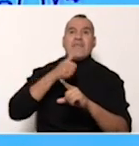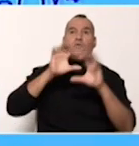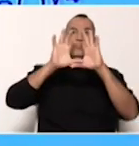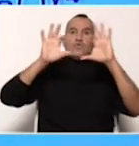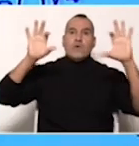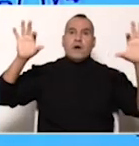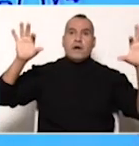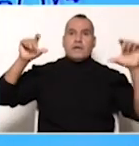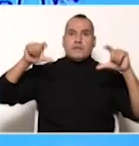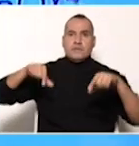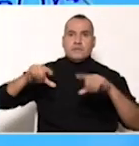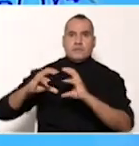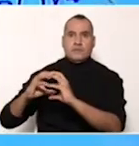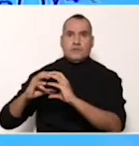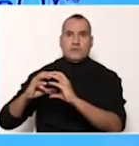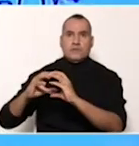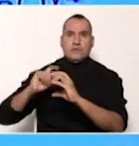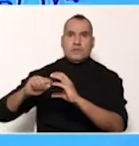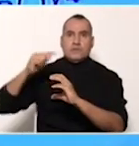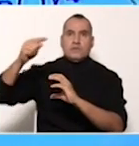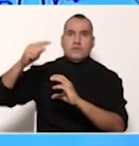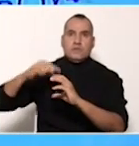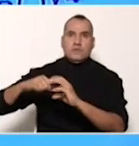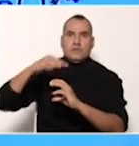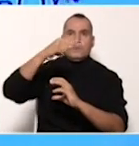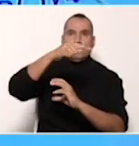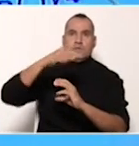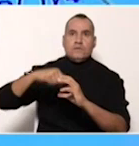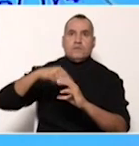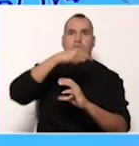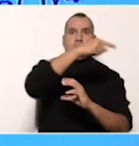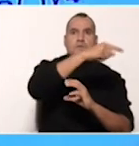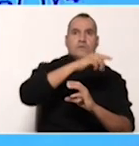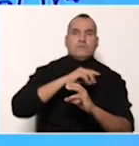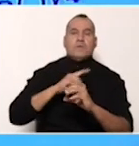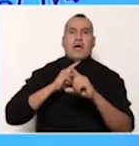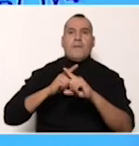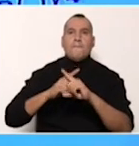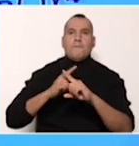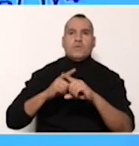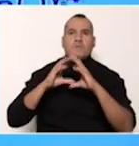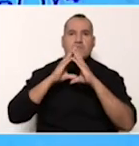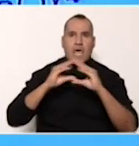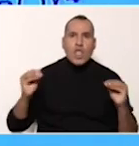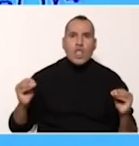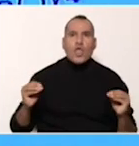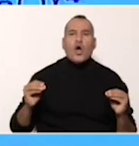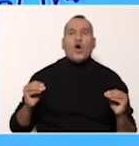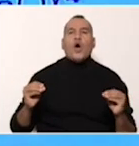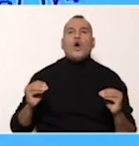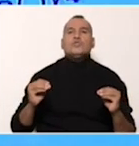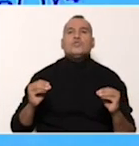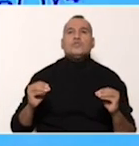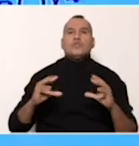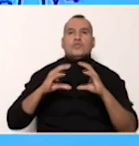que tengo por la parte de arriba, multiplicando los signos, multiplicando los números y multiplicando muy bien las